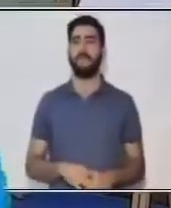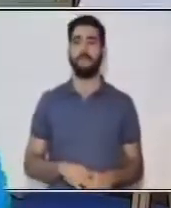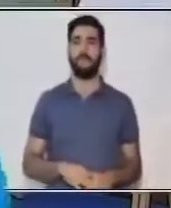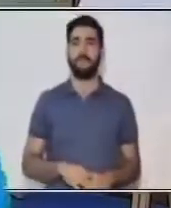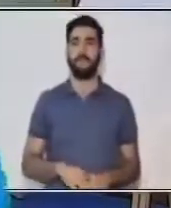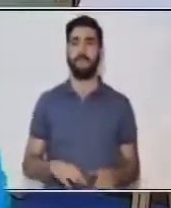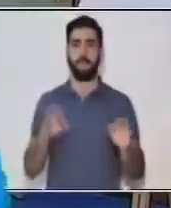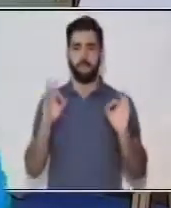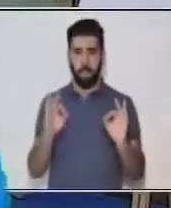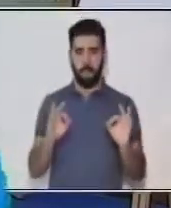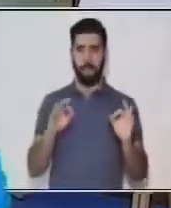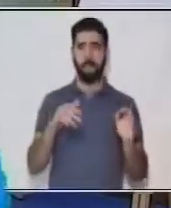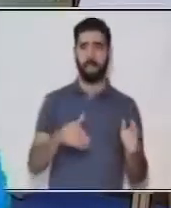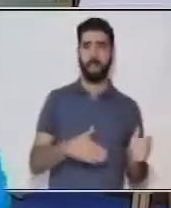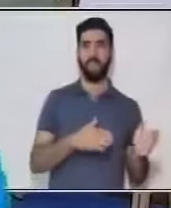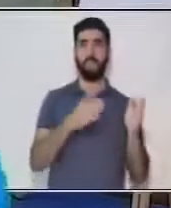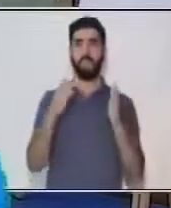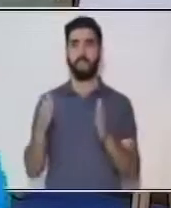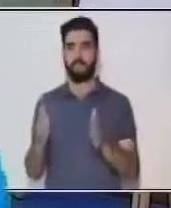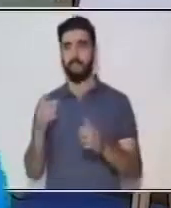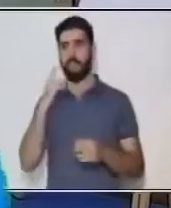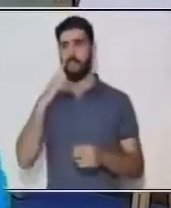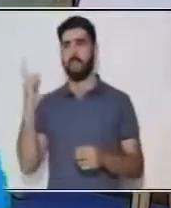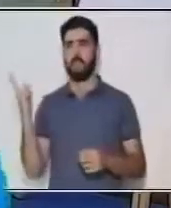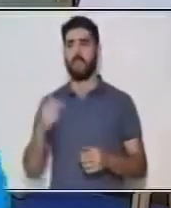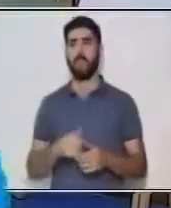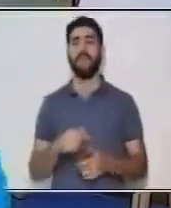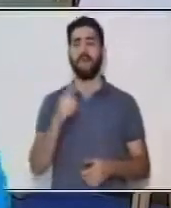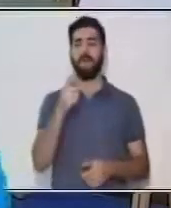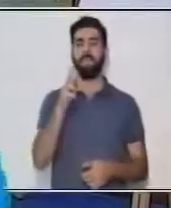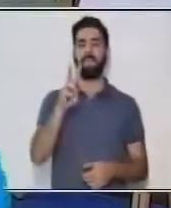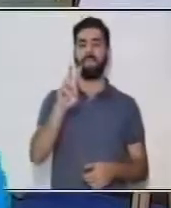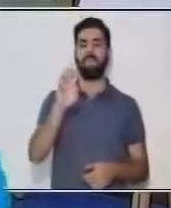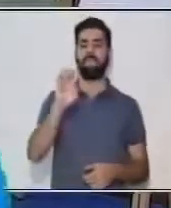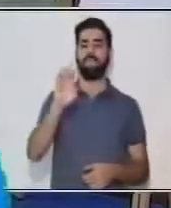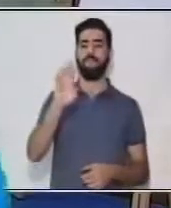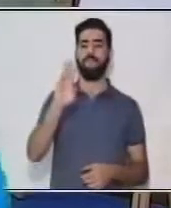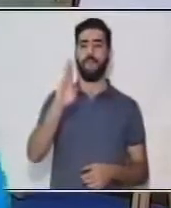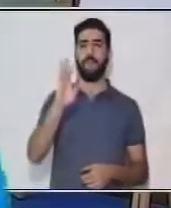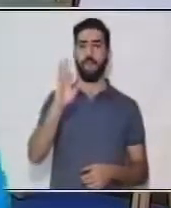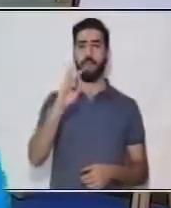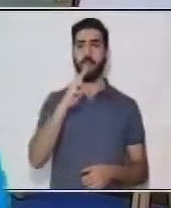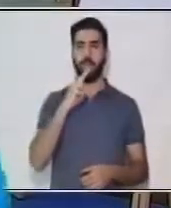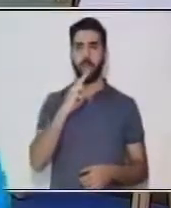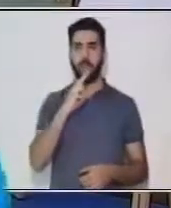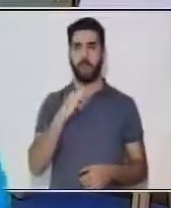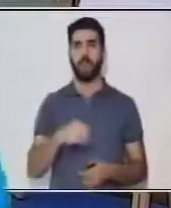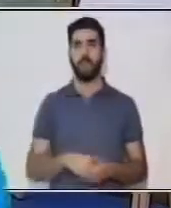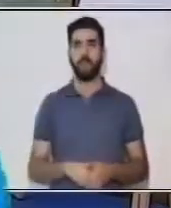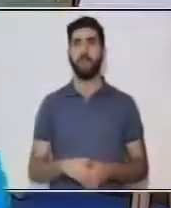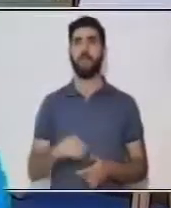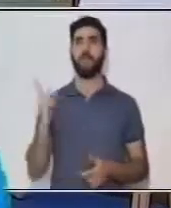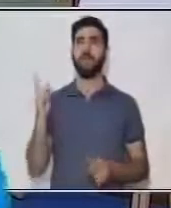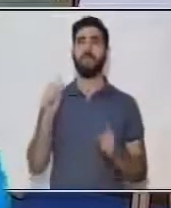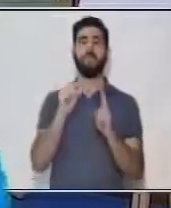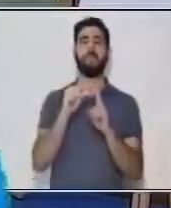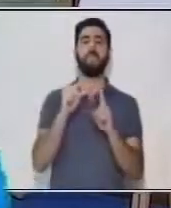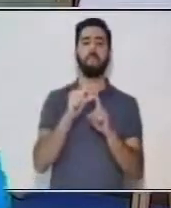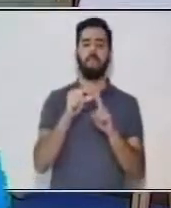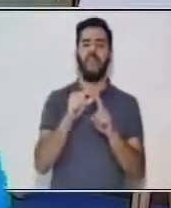Ahora vamos a dar paso al término de verbo. Dice, verbo, palabra con la que se